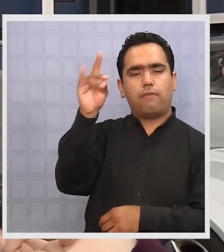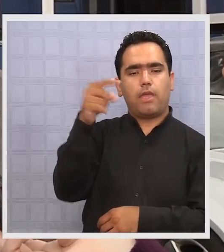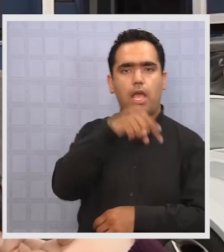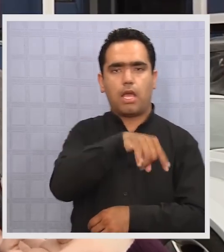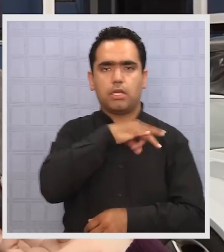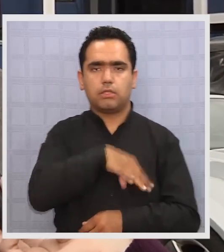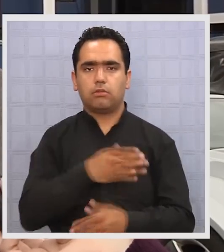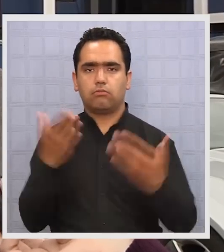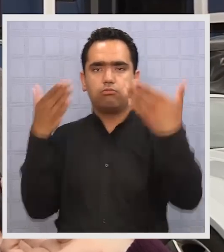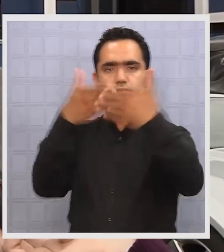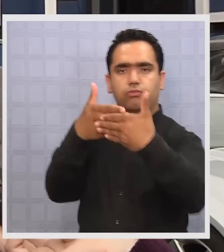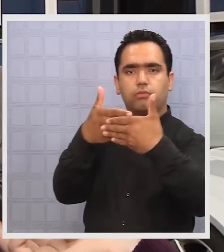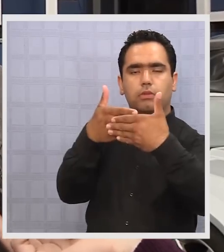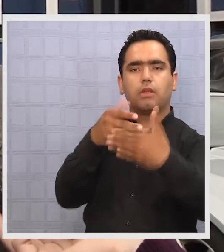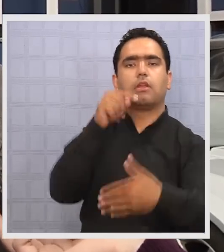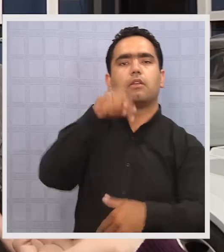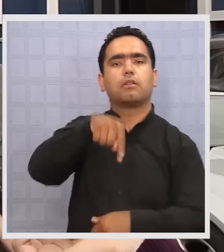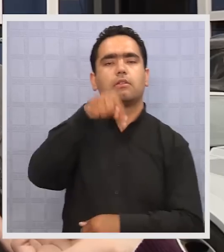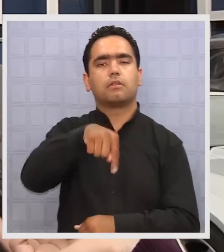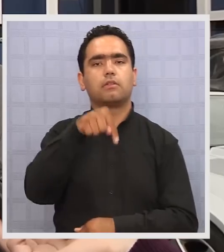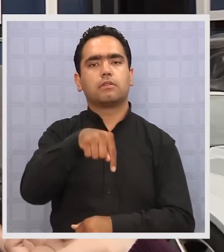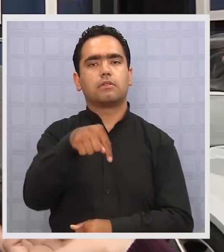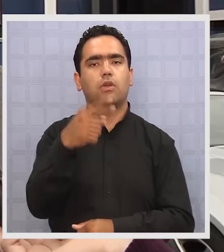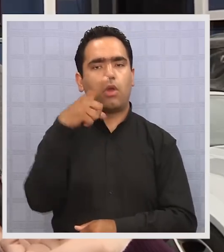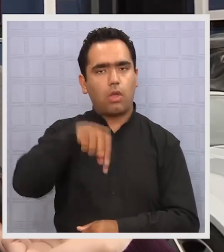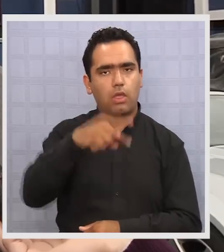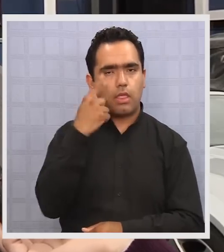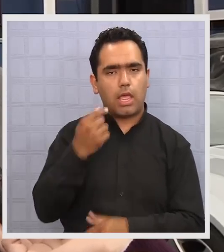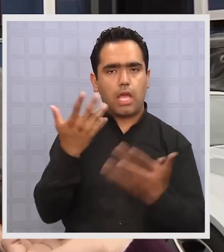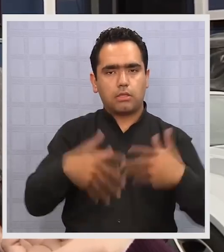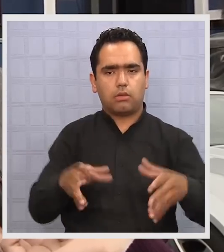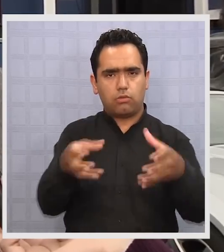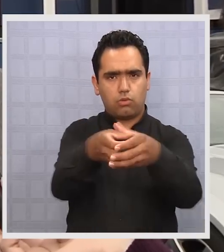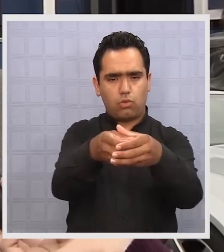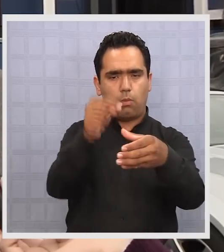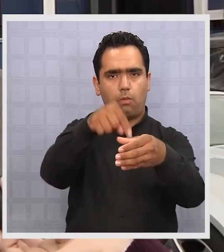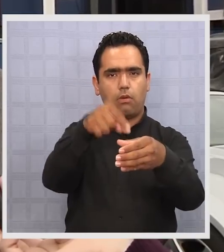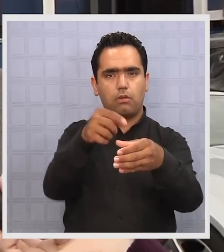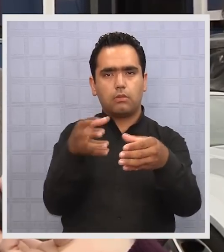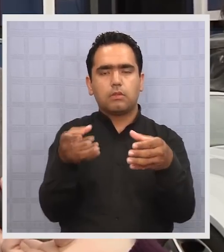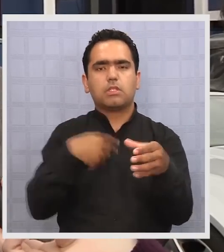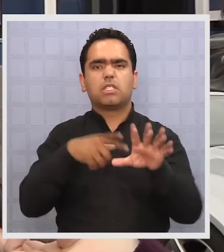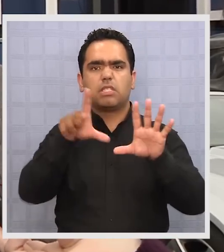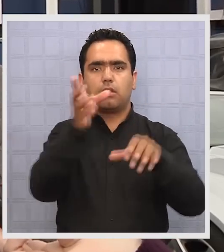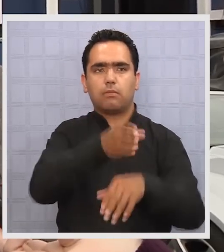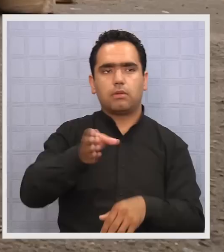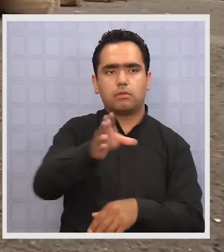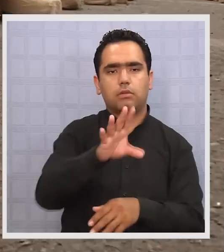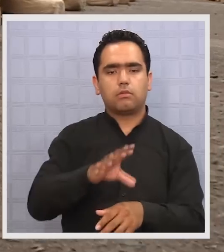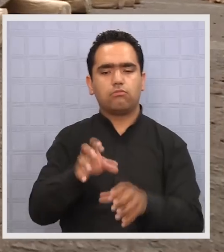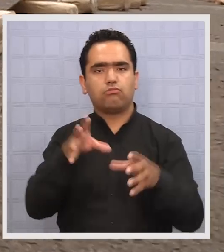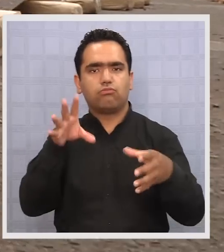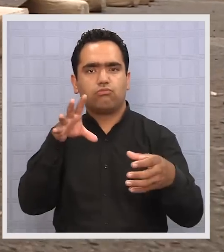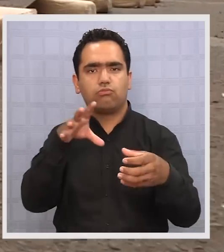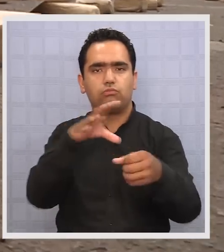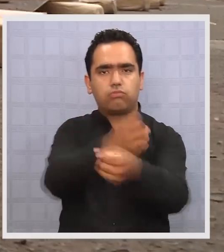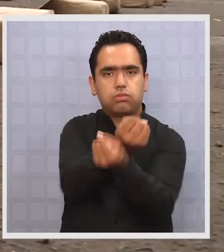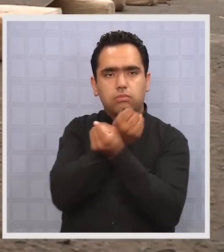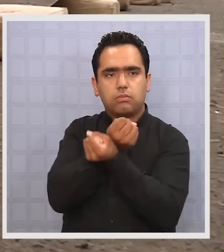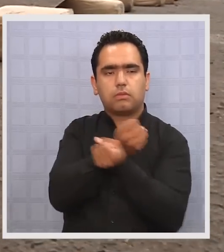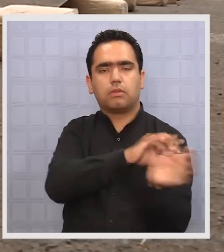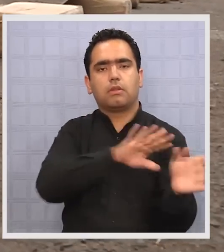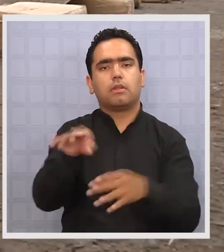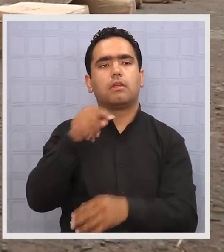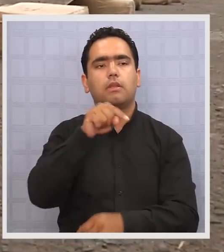país y hoy día tenemos el resultado de hemos desbaratado una gran organización criminal compuesta por 7 integrantes. La incautación de